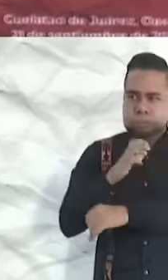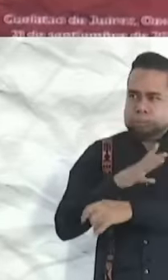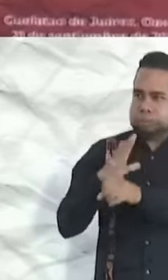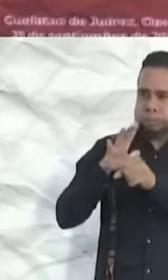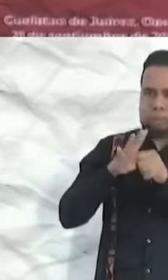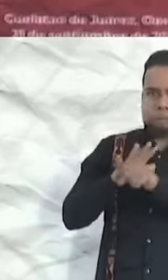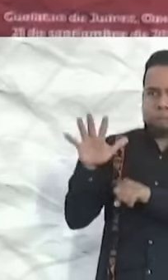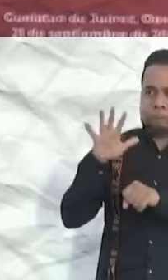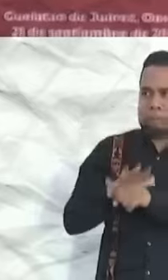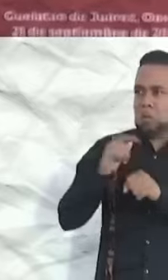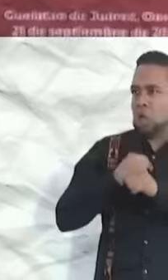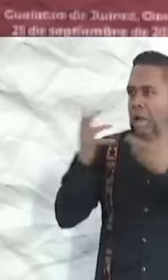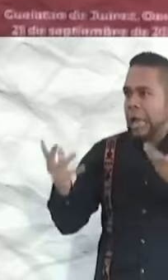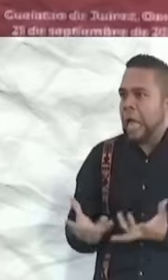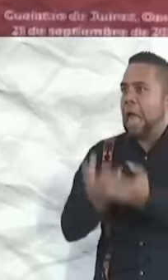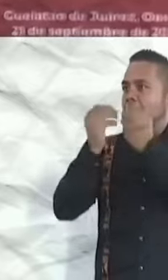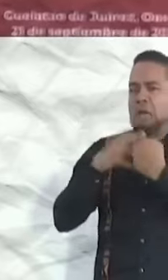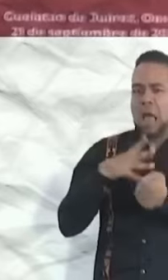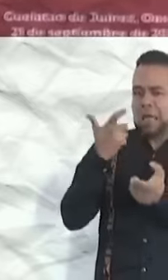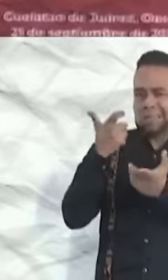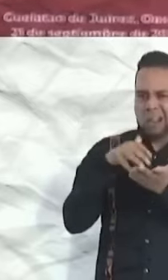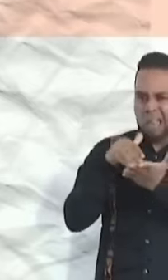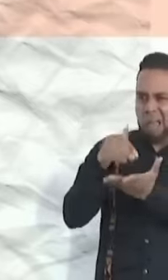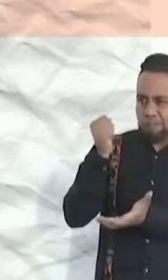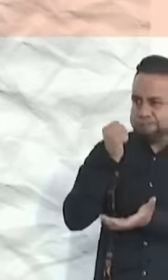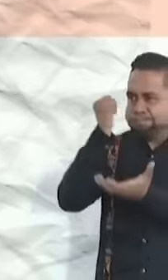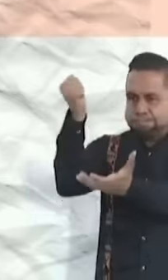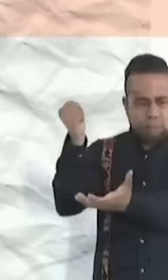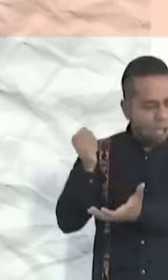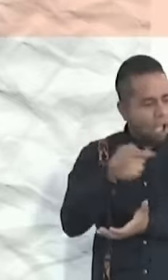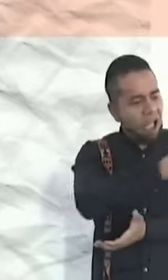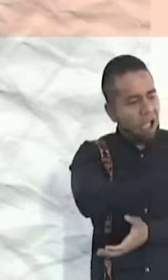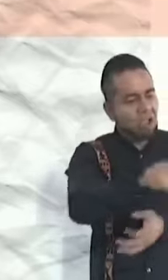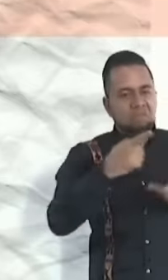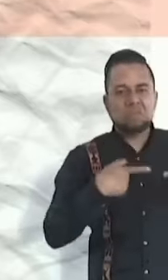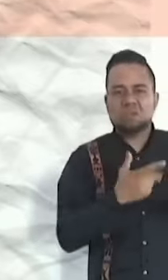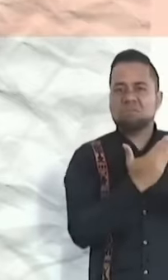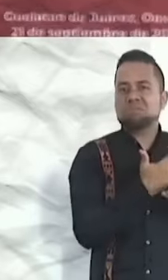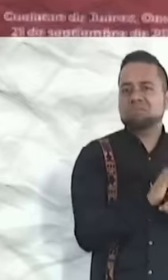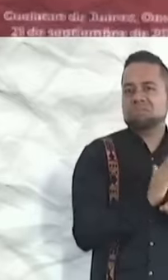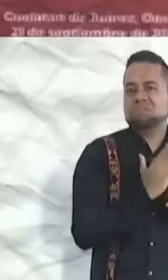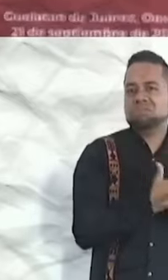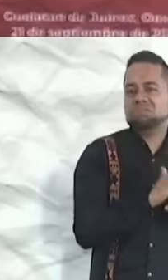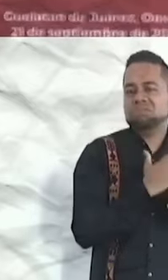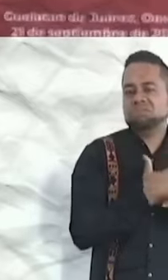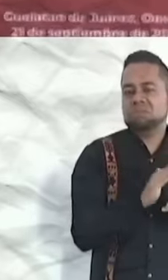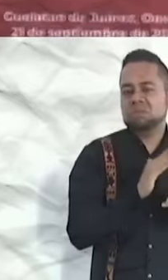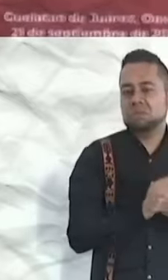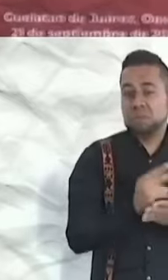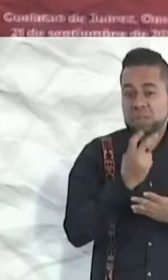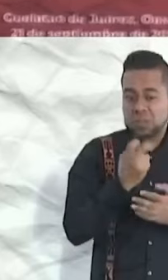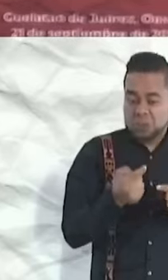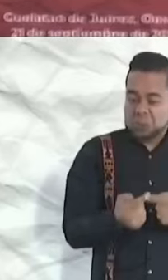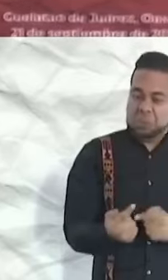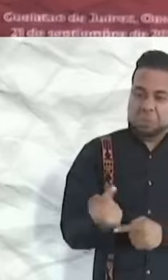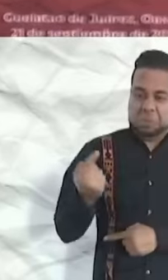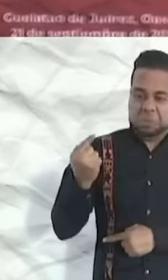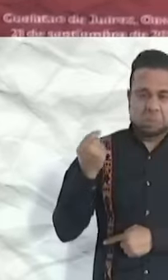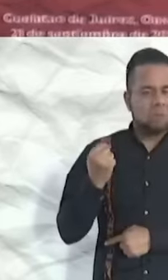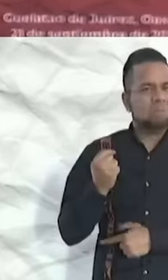Y pasó la cuenta al pueblo. Hijo de la madre. Desde entonces,